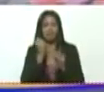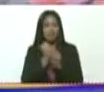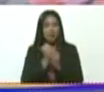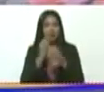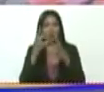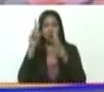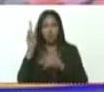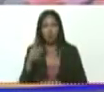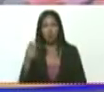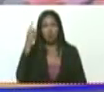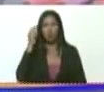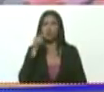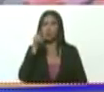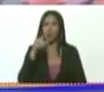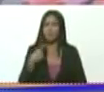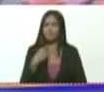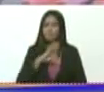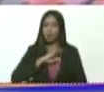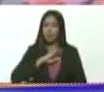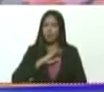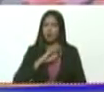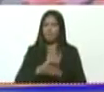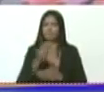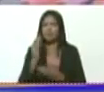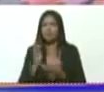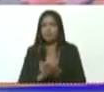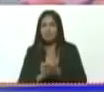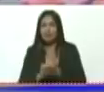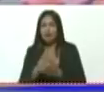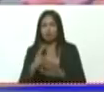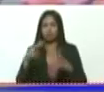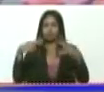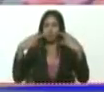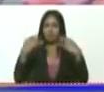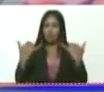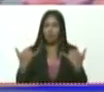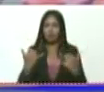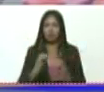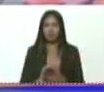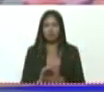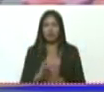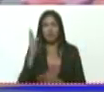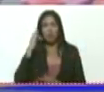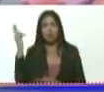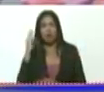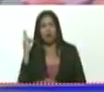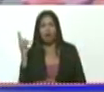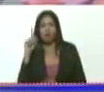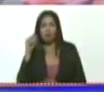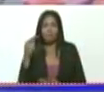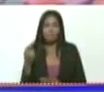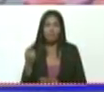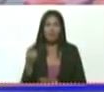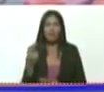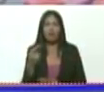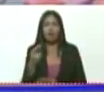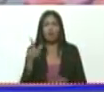¿A qué se dedica usted, señora, compañera, amiga, que me escucha por radio, por televisión, por